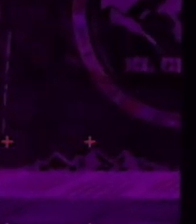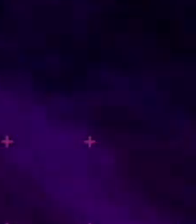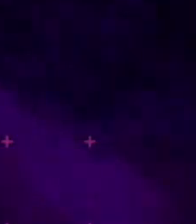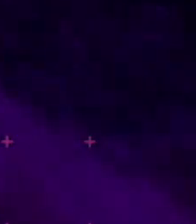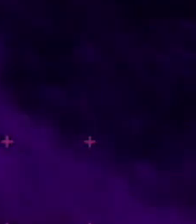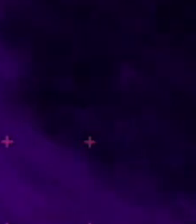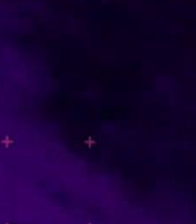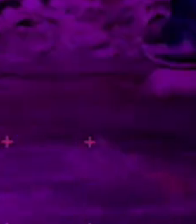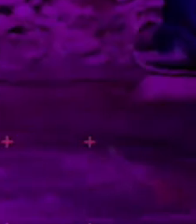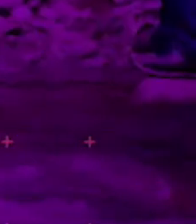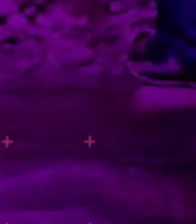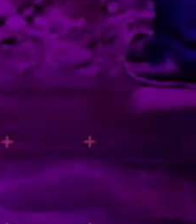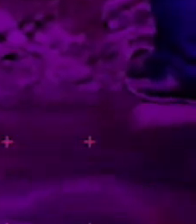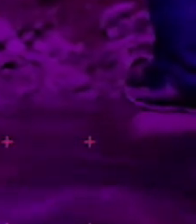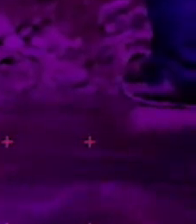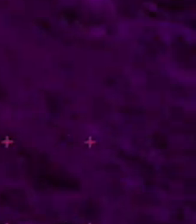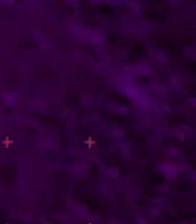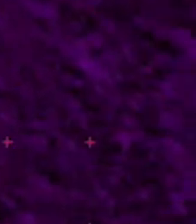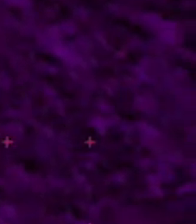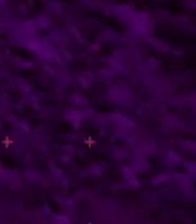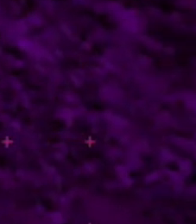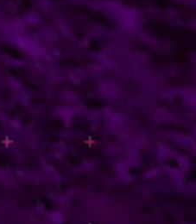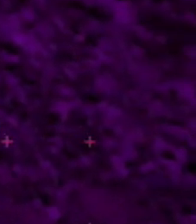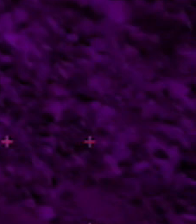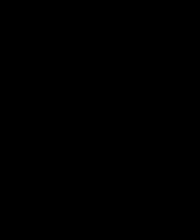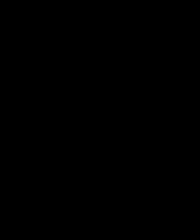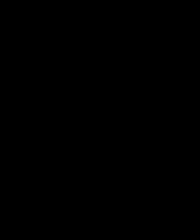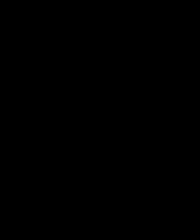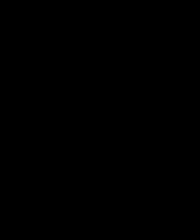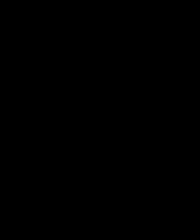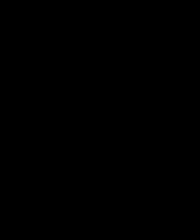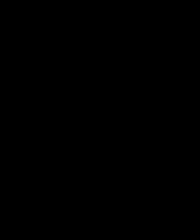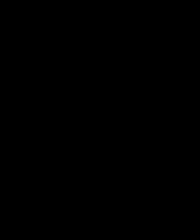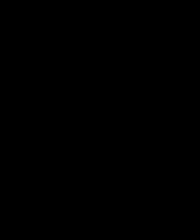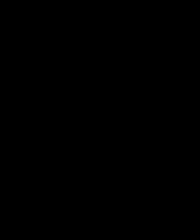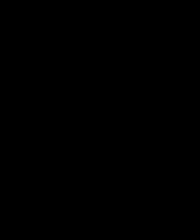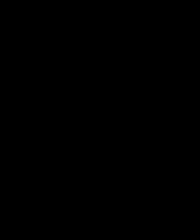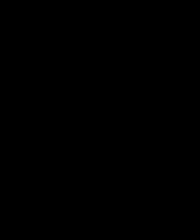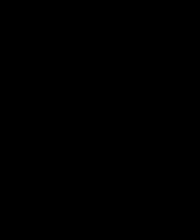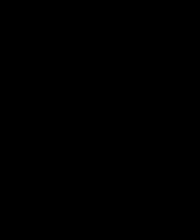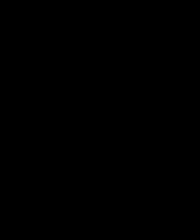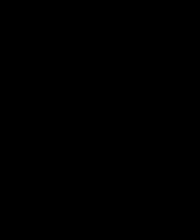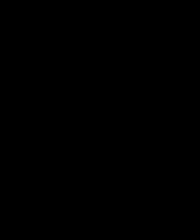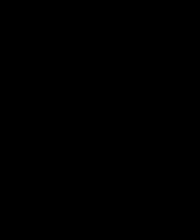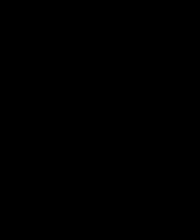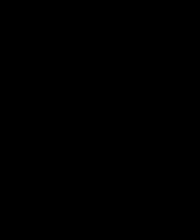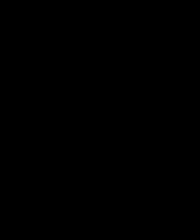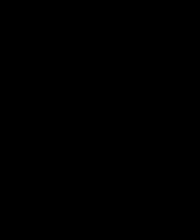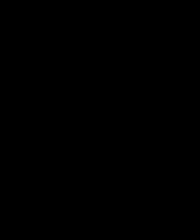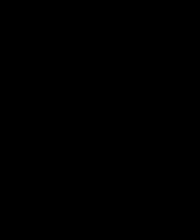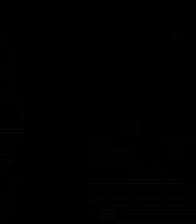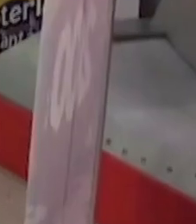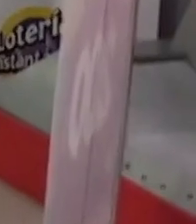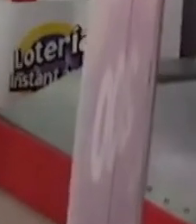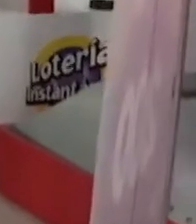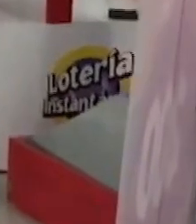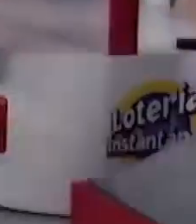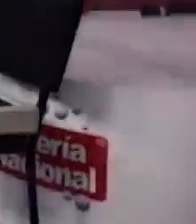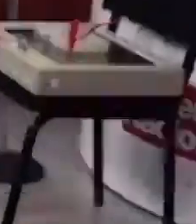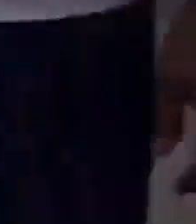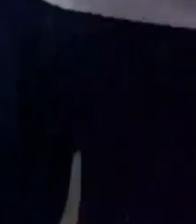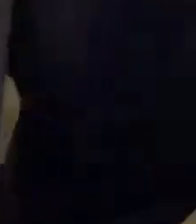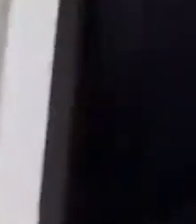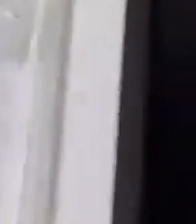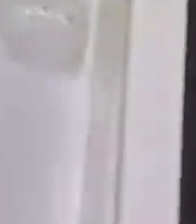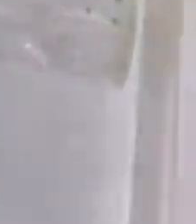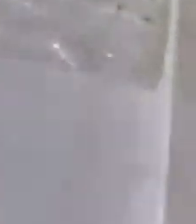con repetición los viernes a las 9 de la noche. Aquí en 13, Costa Rica Televisión.